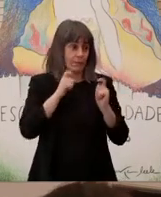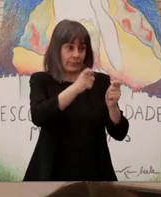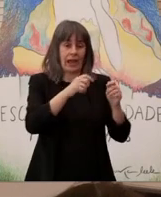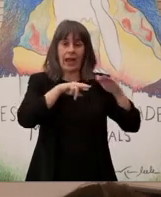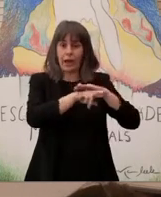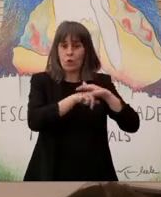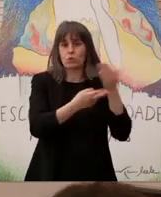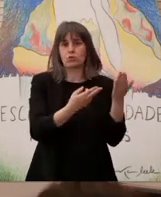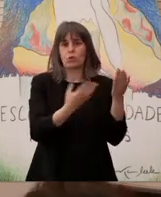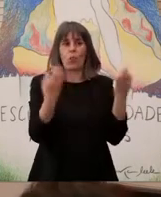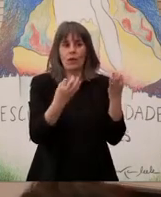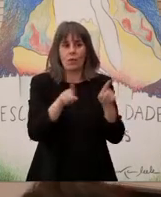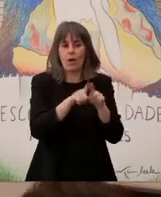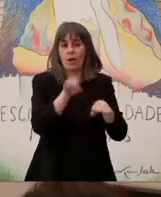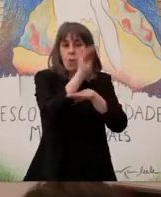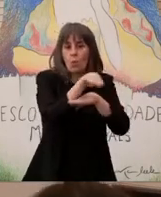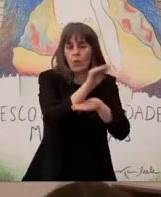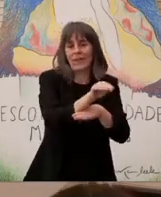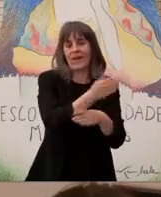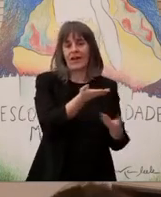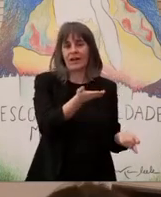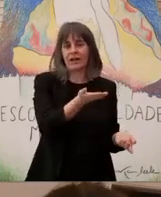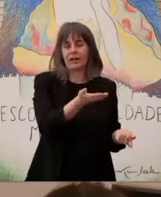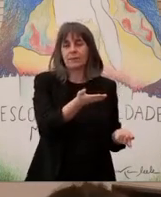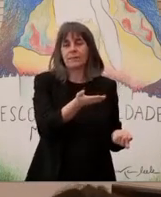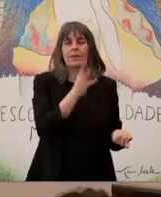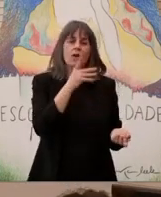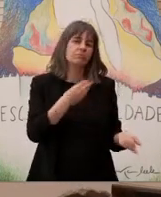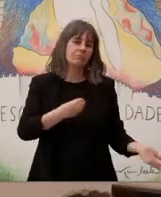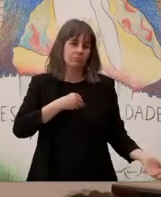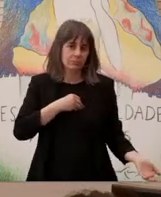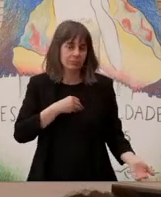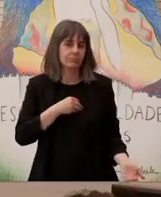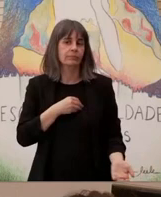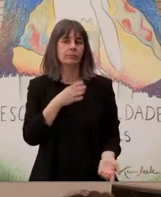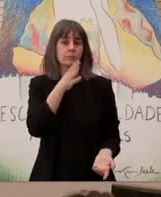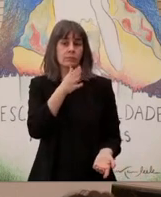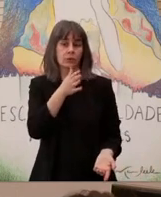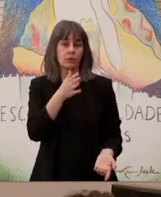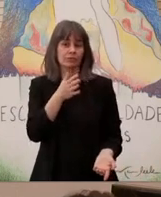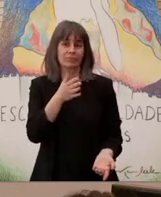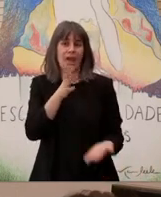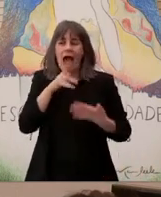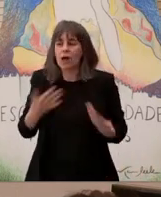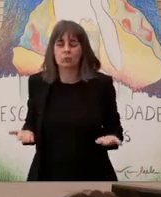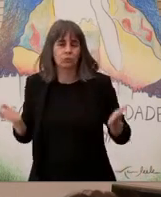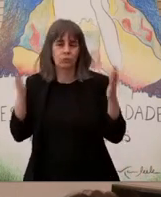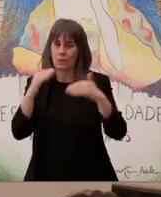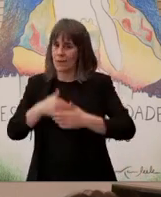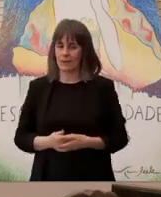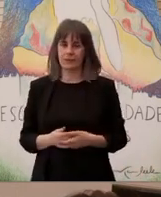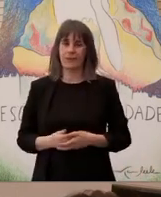hay que regar observatorio y claro ahora mismo Dame magua porque porque está desactualizado se necesitaría